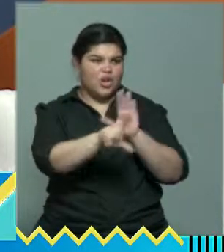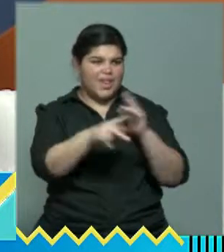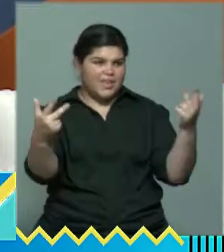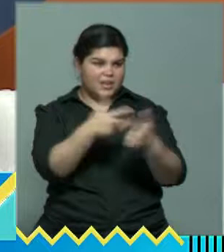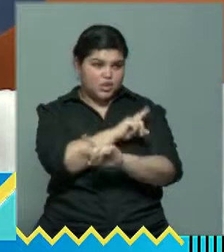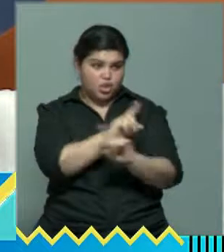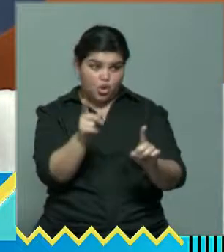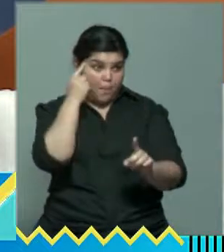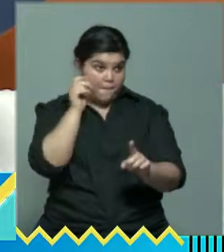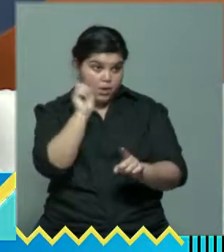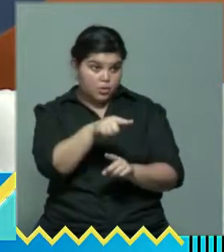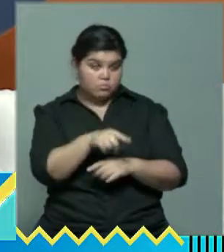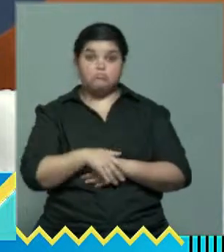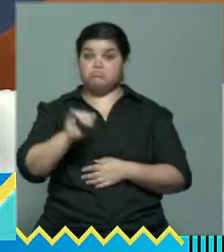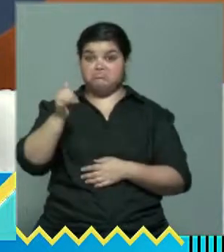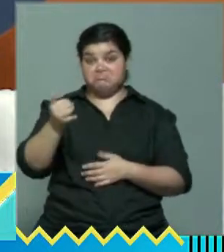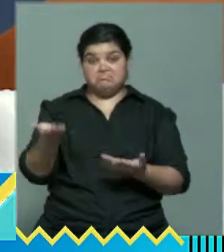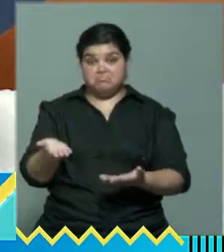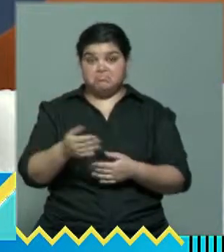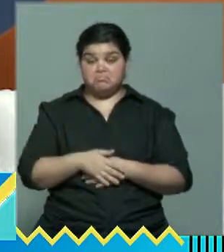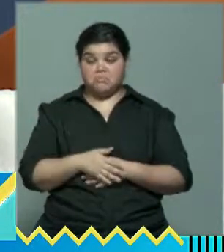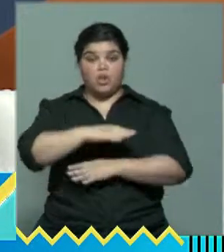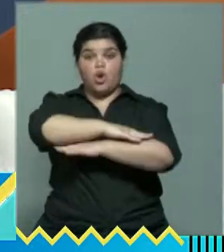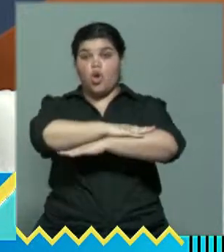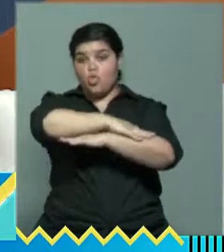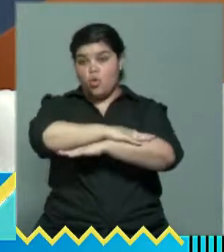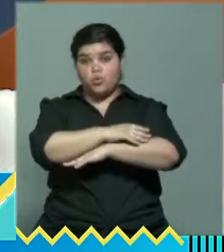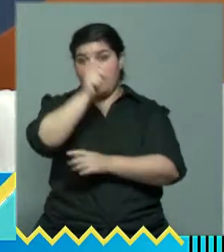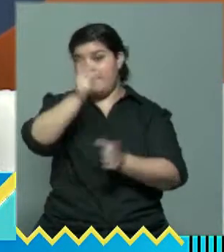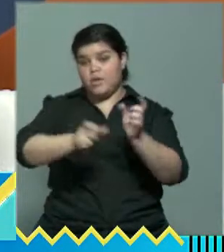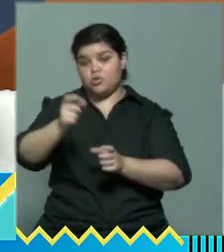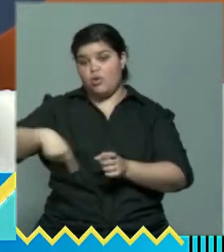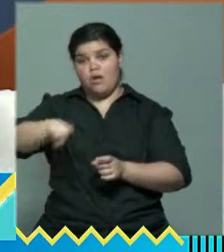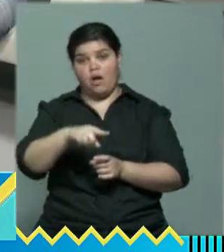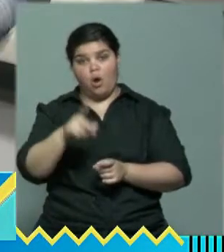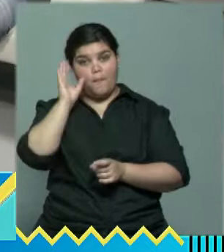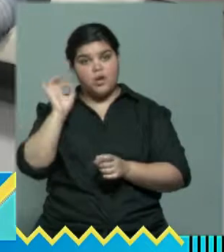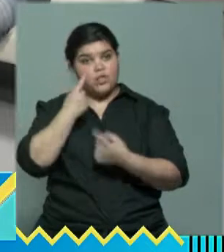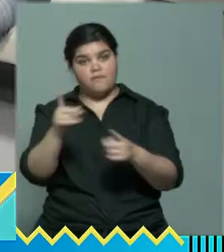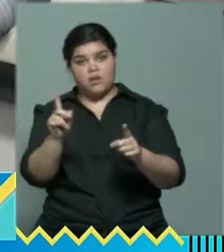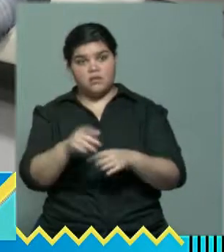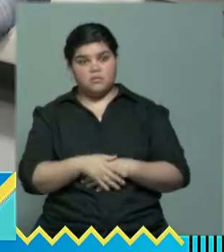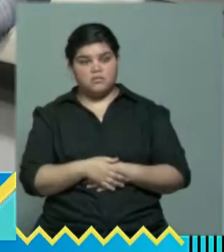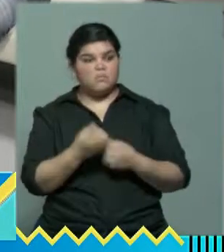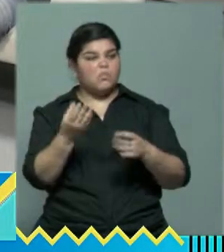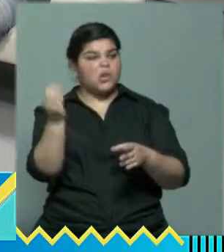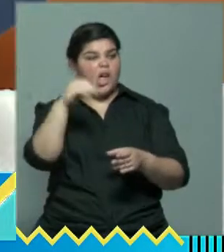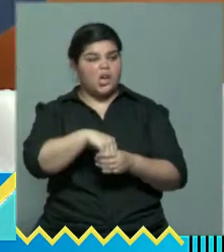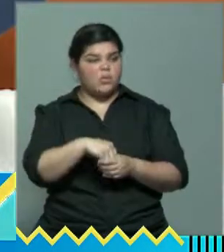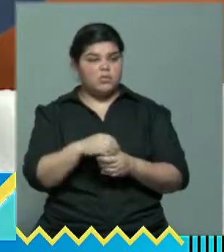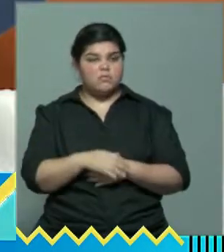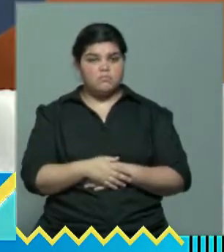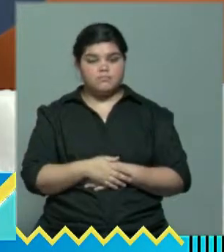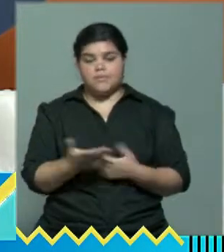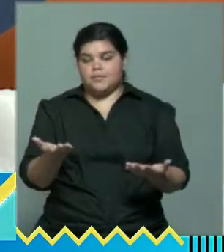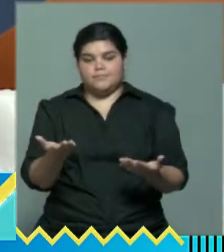tienen que ver con la conducta, con el comportamiento de las personas y demás, que tienen que ir por otra vía. ¿Y por qué se incluyen? ¿O por qué se han Yo incluido? creo que han aprovechado,